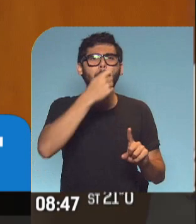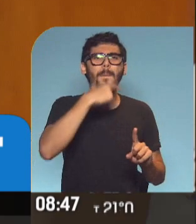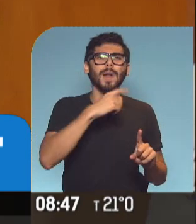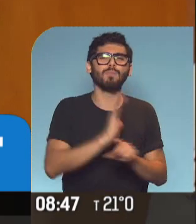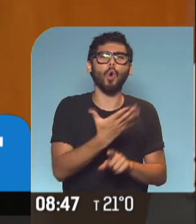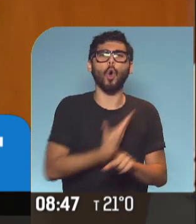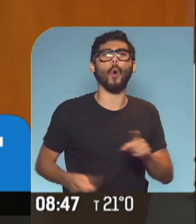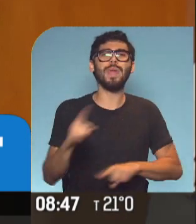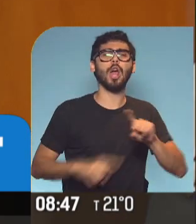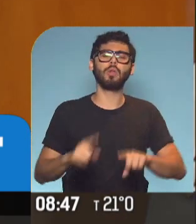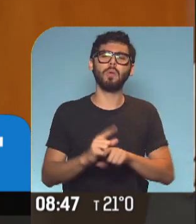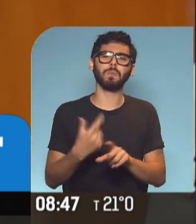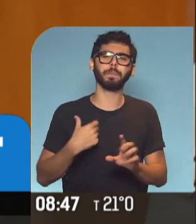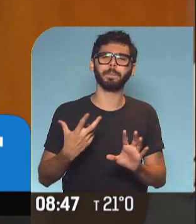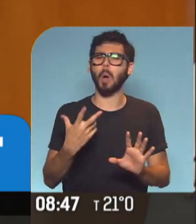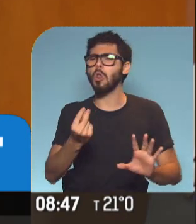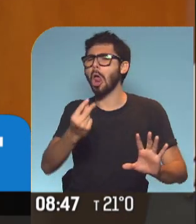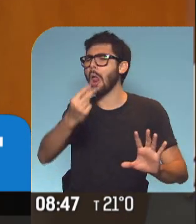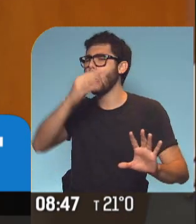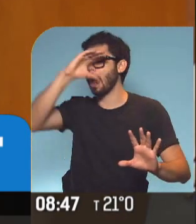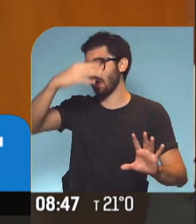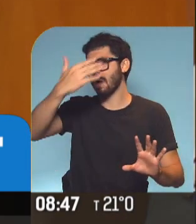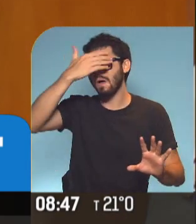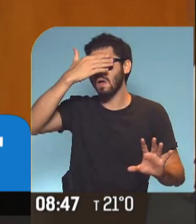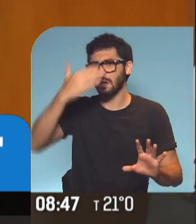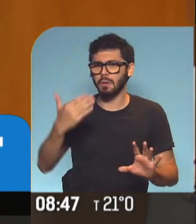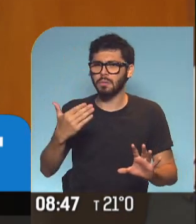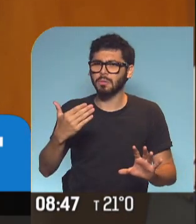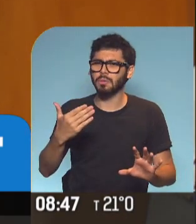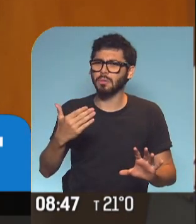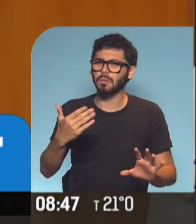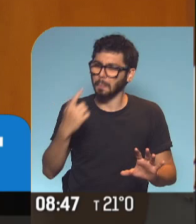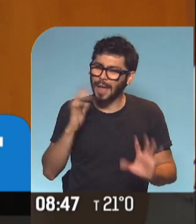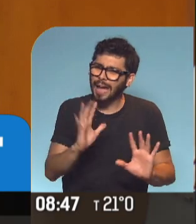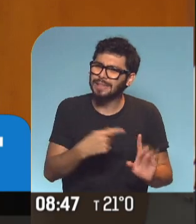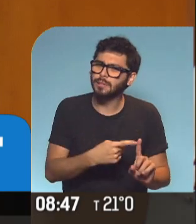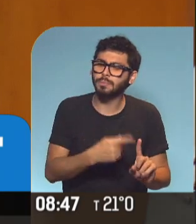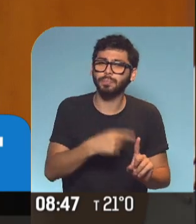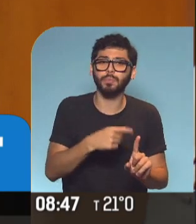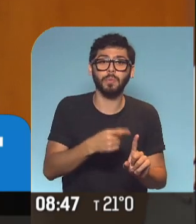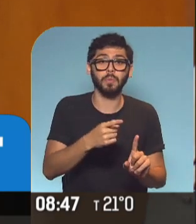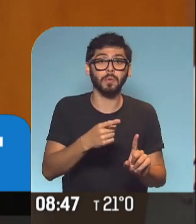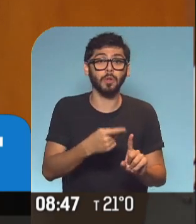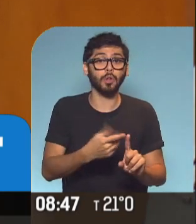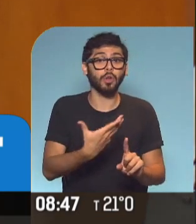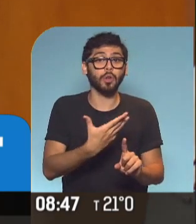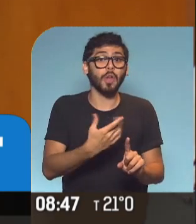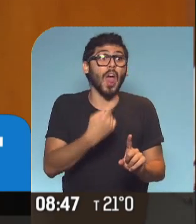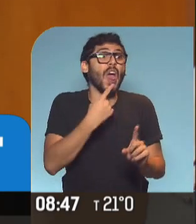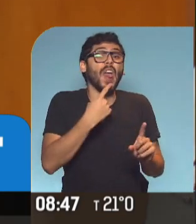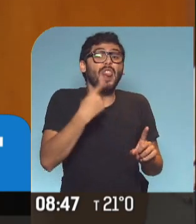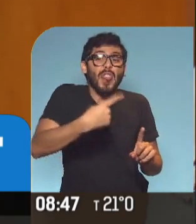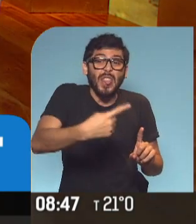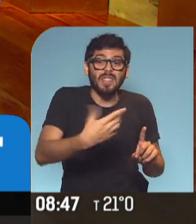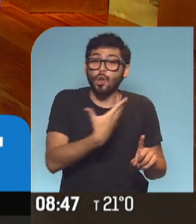gobierno porque ahora que uno escucha vez ya no fue el que gobernó aparentemente durante cuatro años por lo que decía no